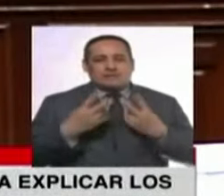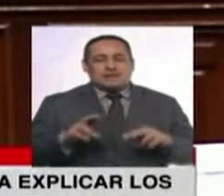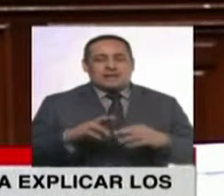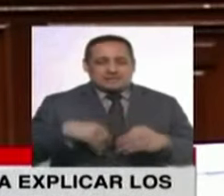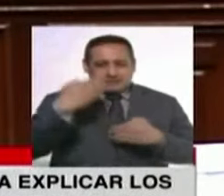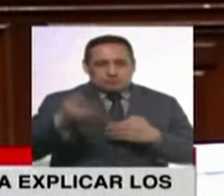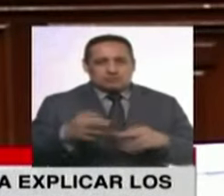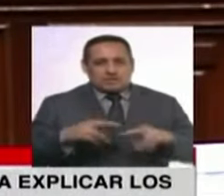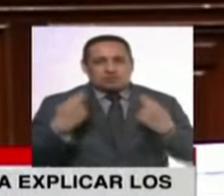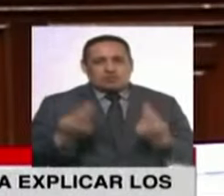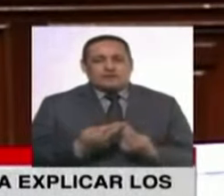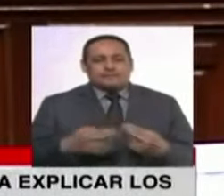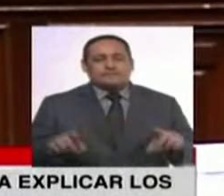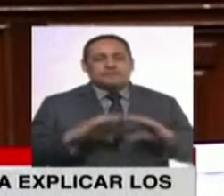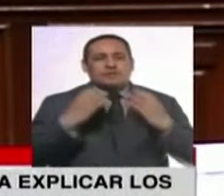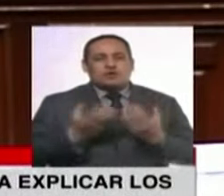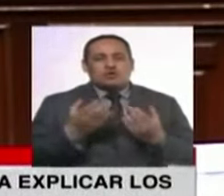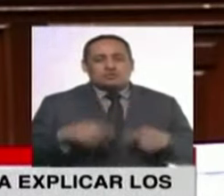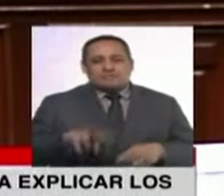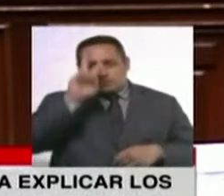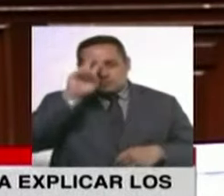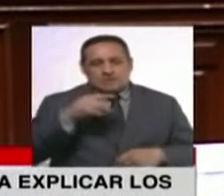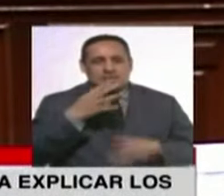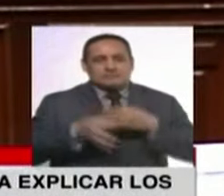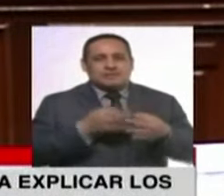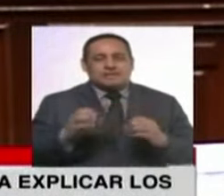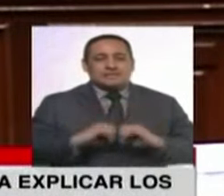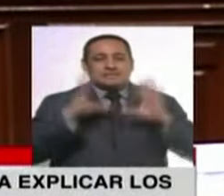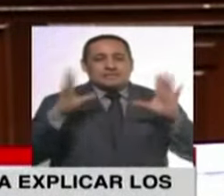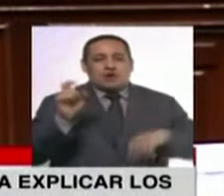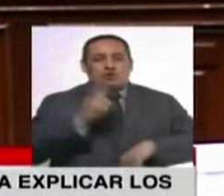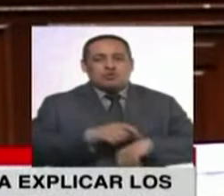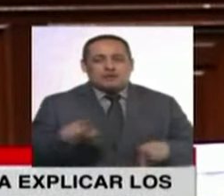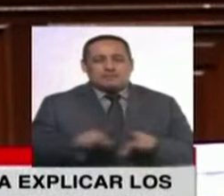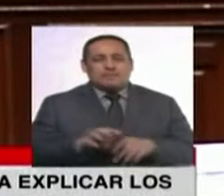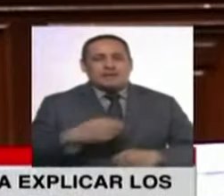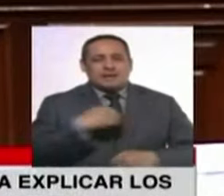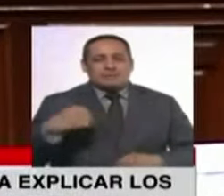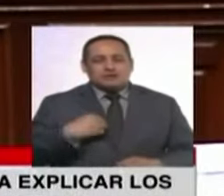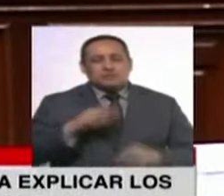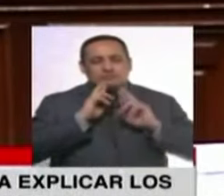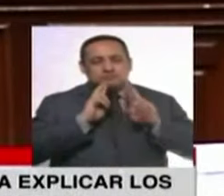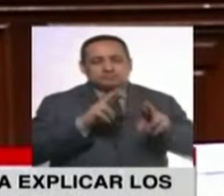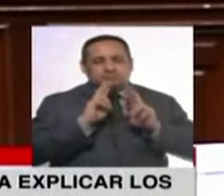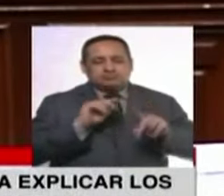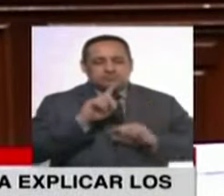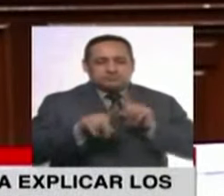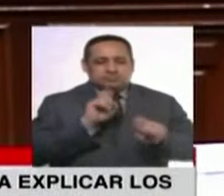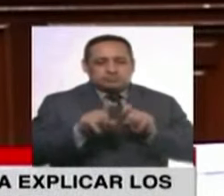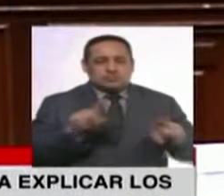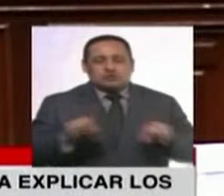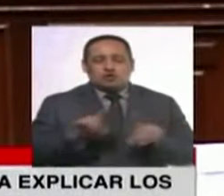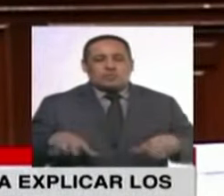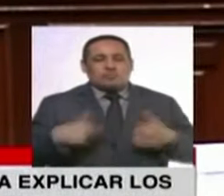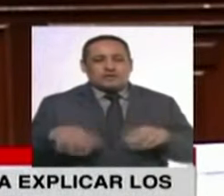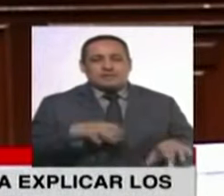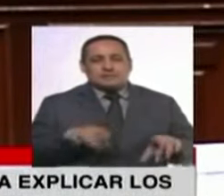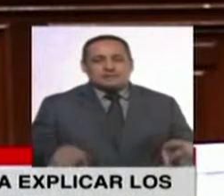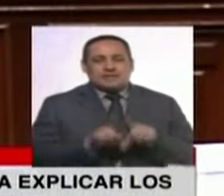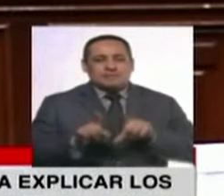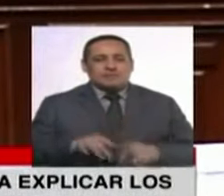la siguiente sesión el congreso señala día y hora para que los ministros contesten la interpelación esta no puede realizarse